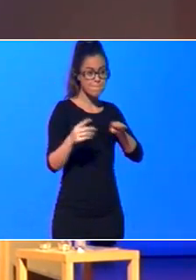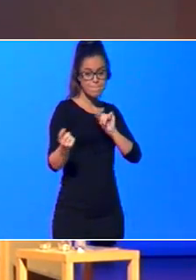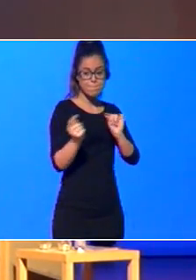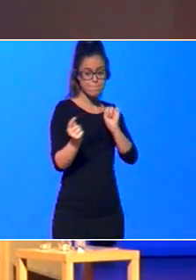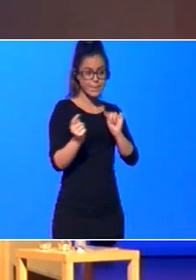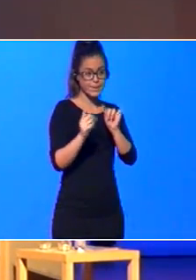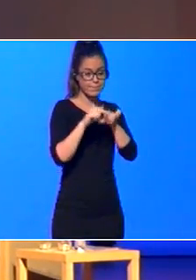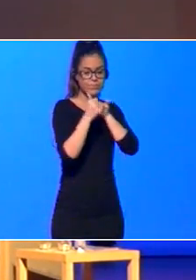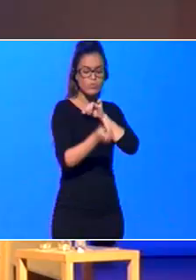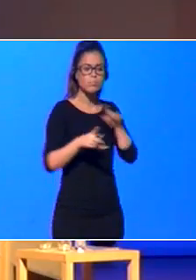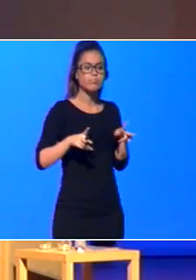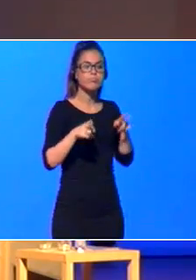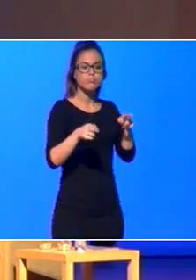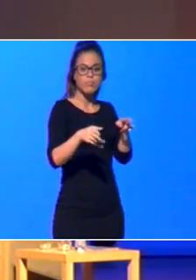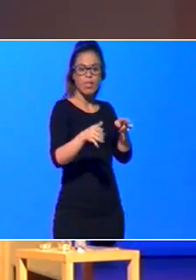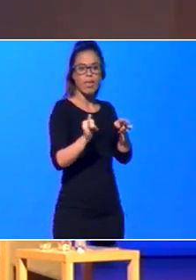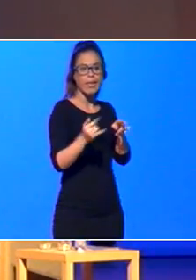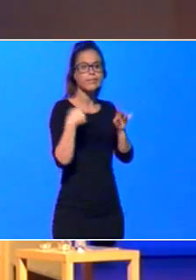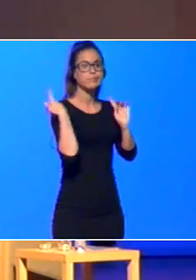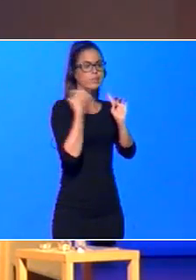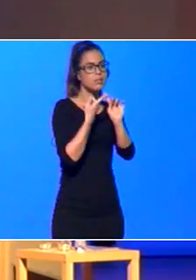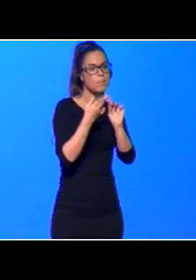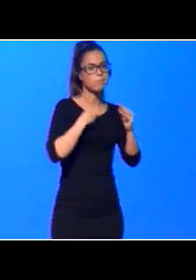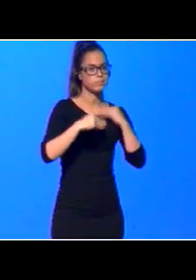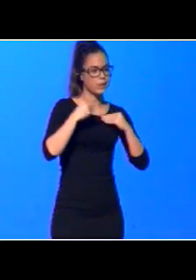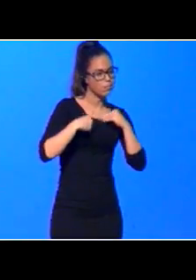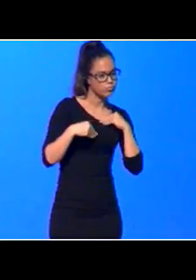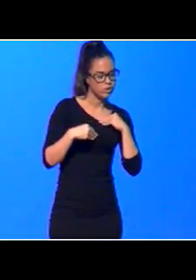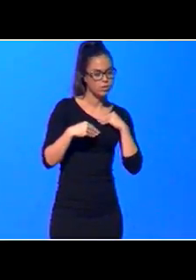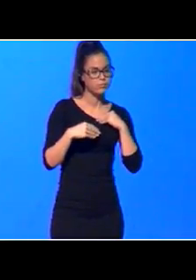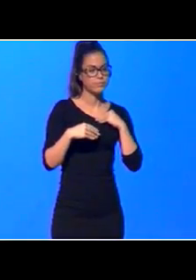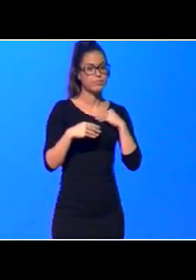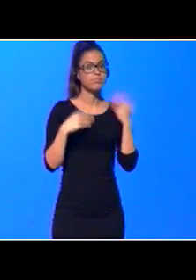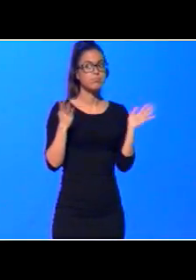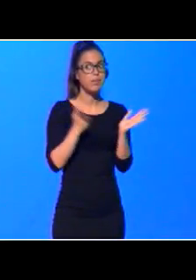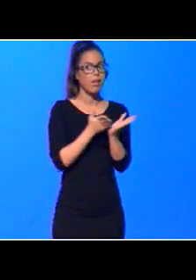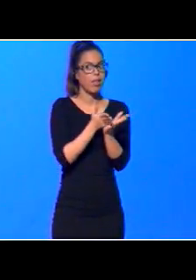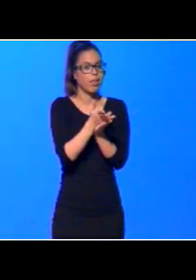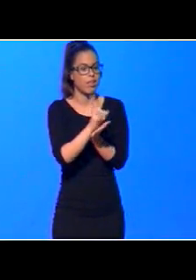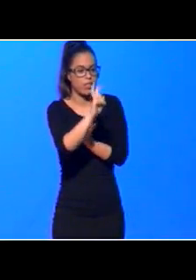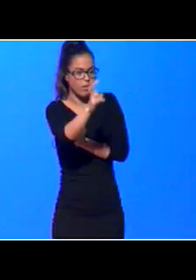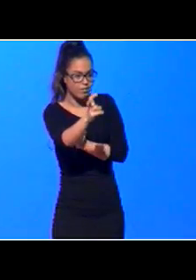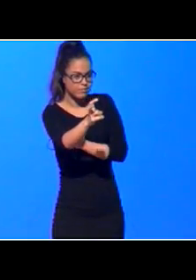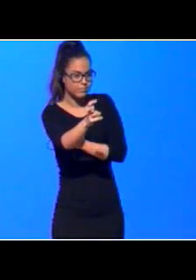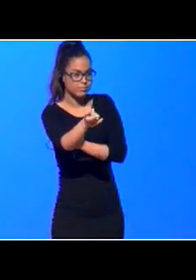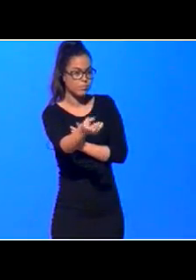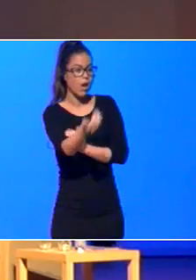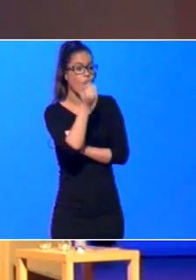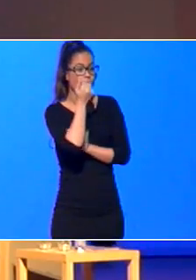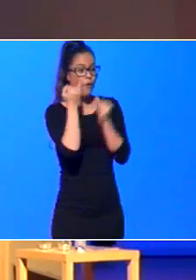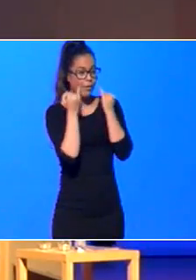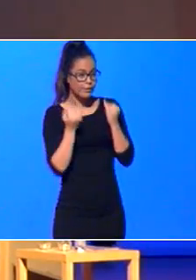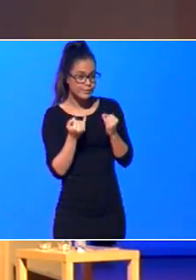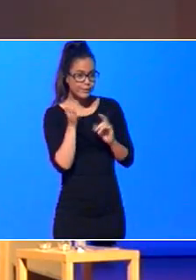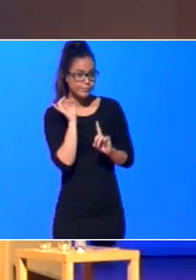dugu tarte bat galderak egiteko zuzenean. Beste modu bat izango da korreo elektronikoz